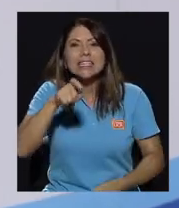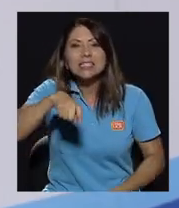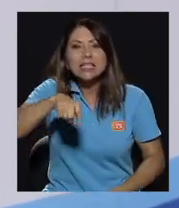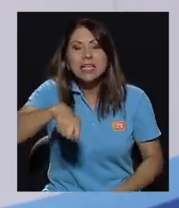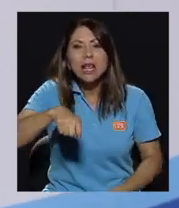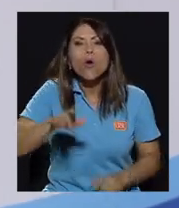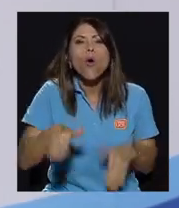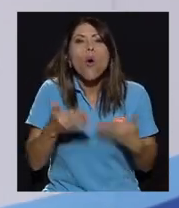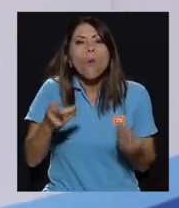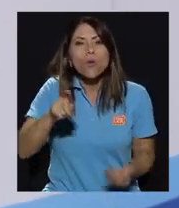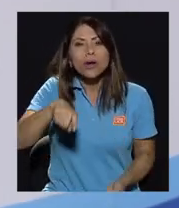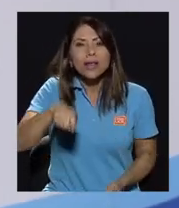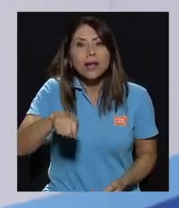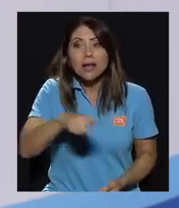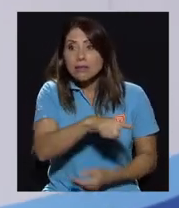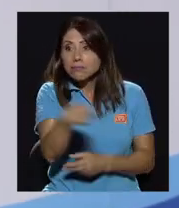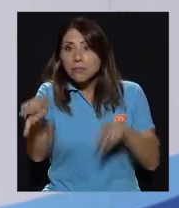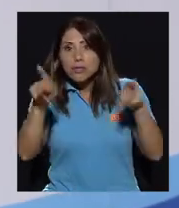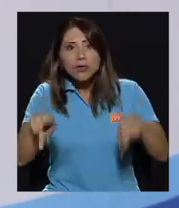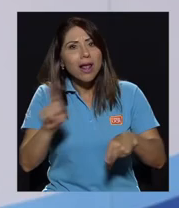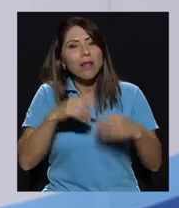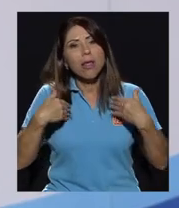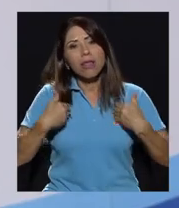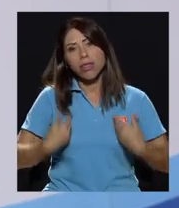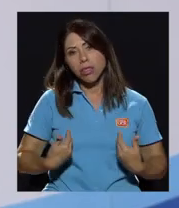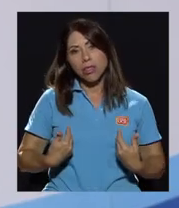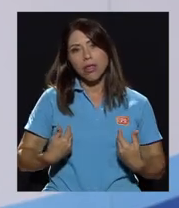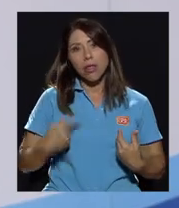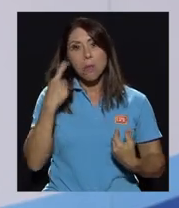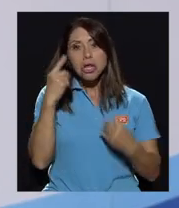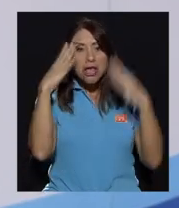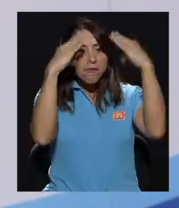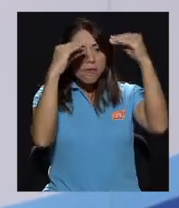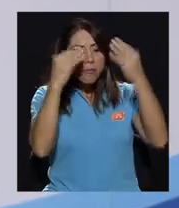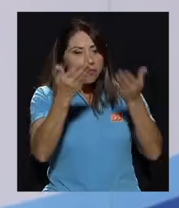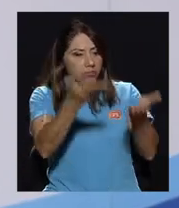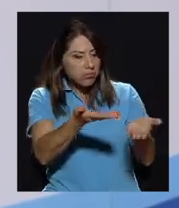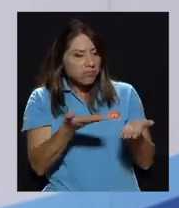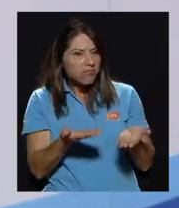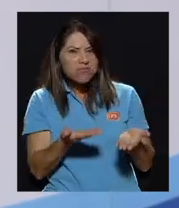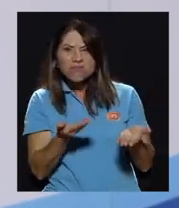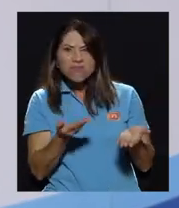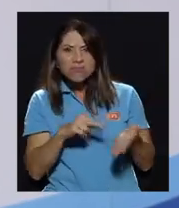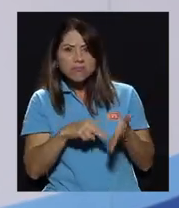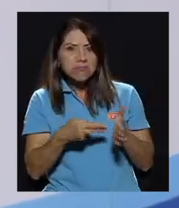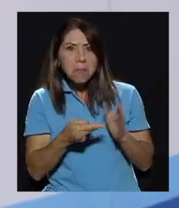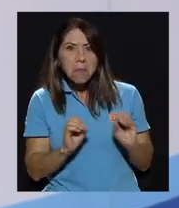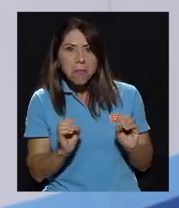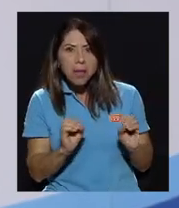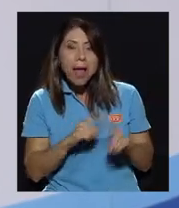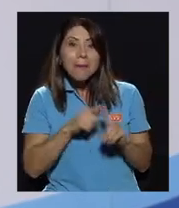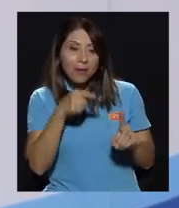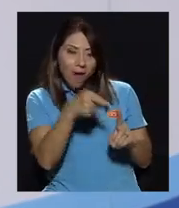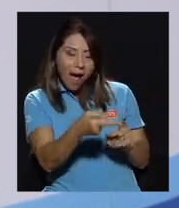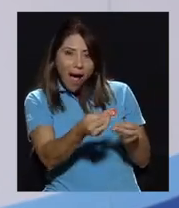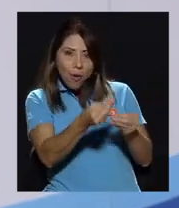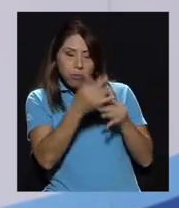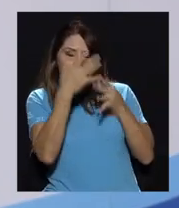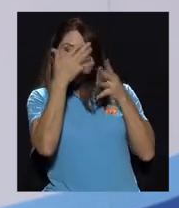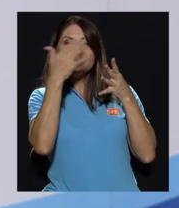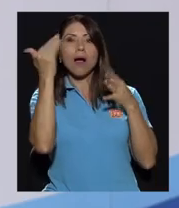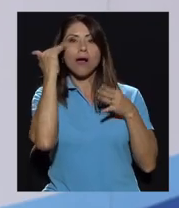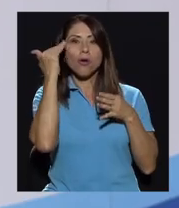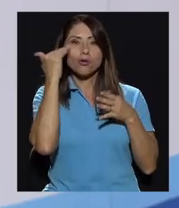requieren de manera que el usuario no se canse porque la información por sí sola no tiene sentido lo que tiene sentido es el conocimiento que logramos a través